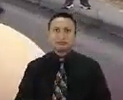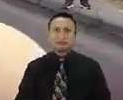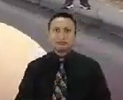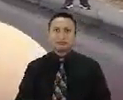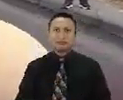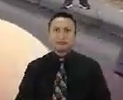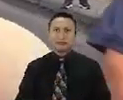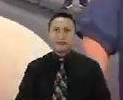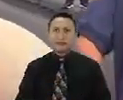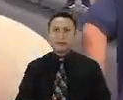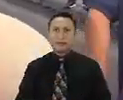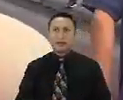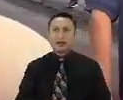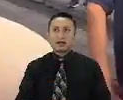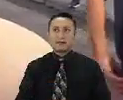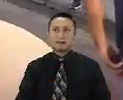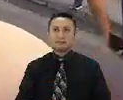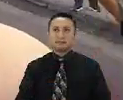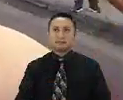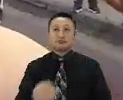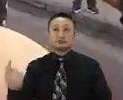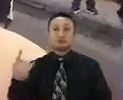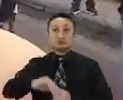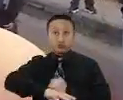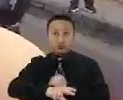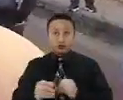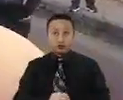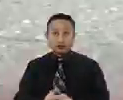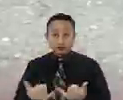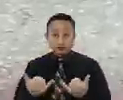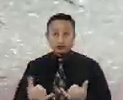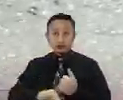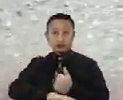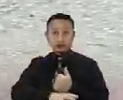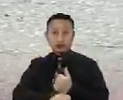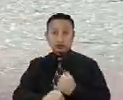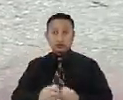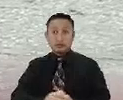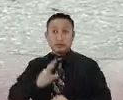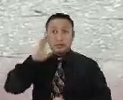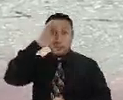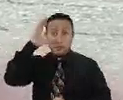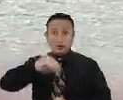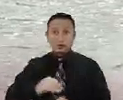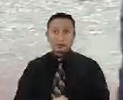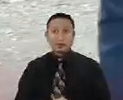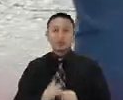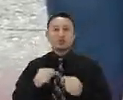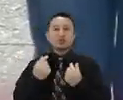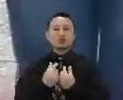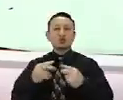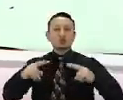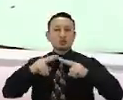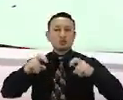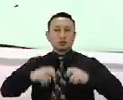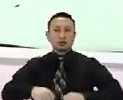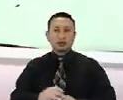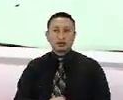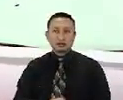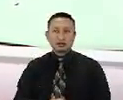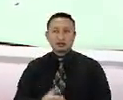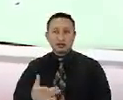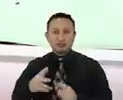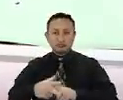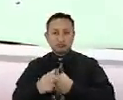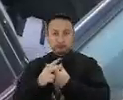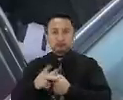tanta, no solo delincuencia, sino también corrupción. La Policía Nacional, con su división investigativa, se encuentra tras la